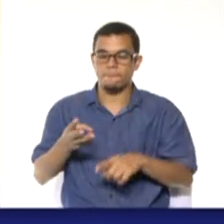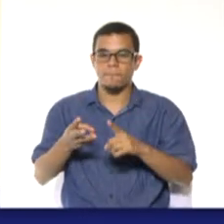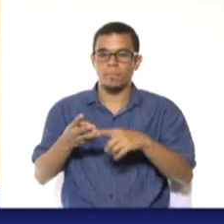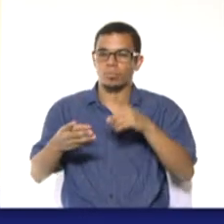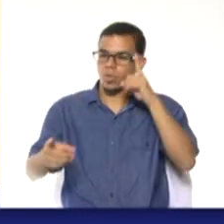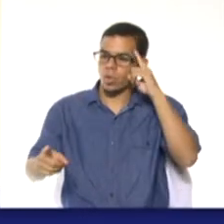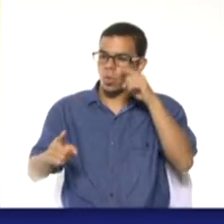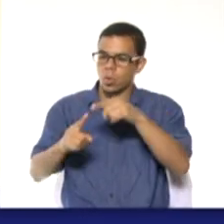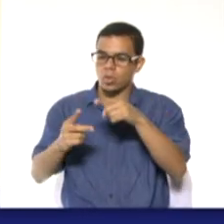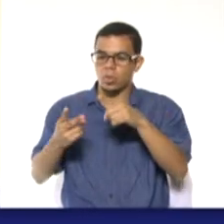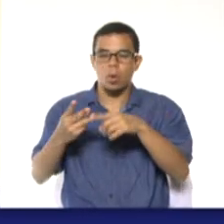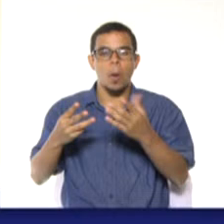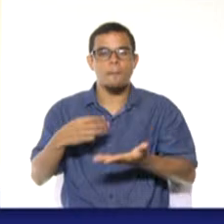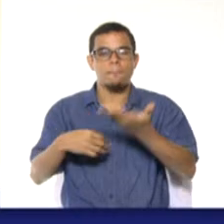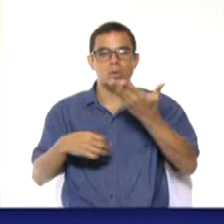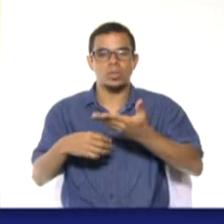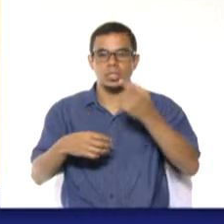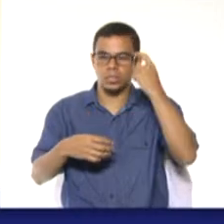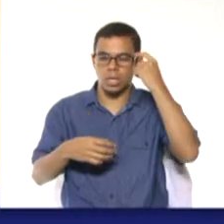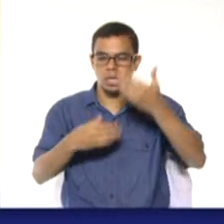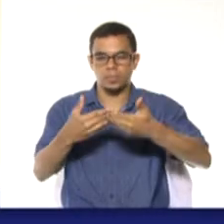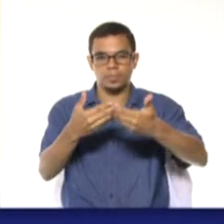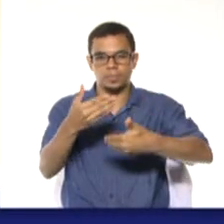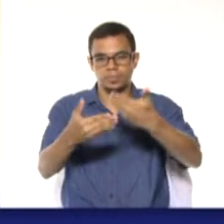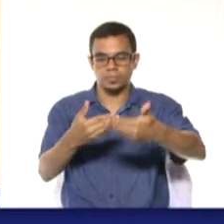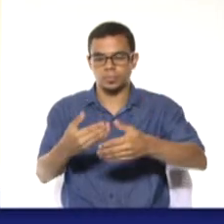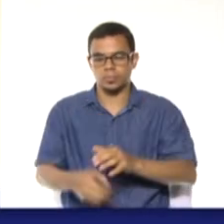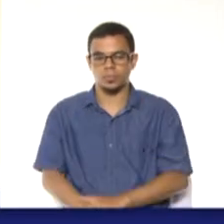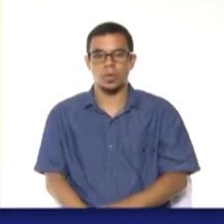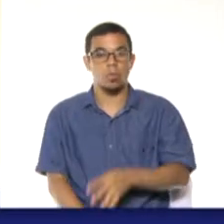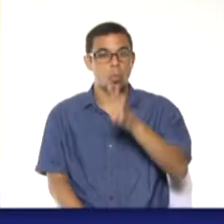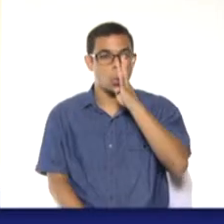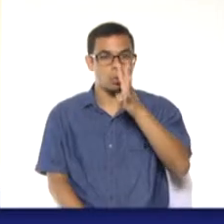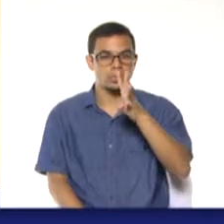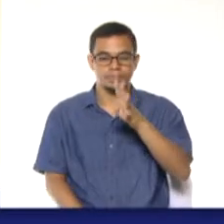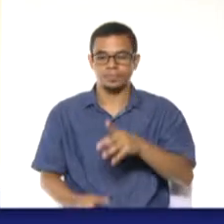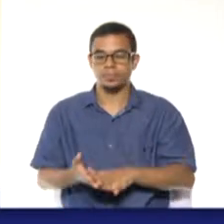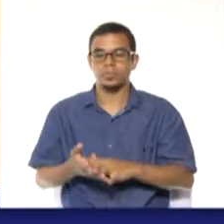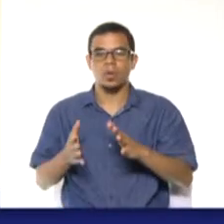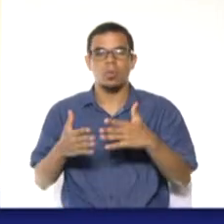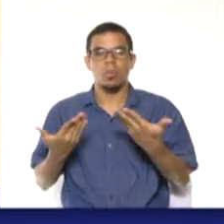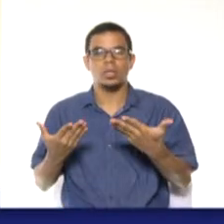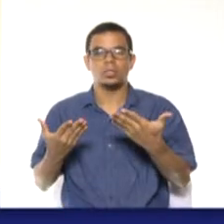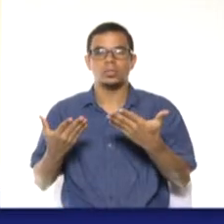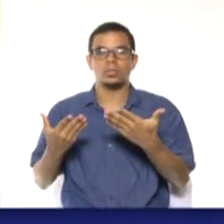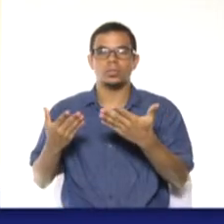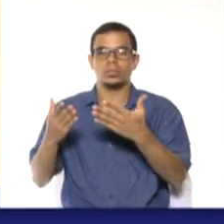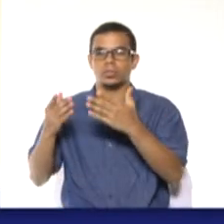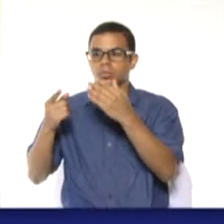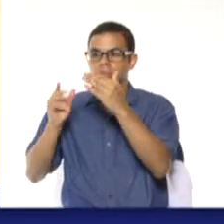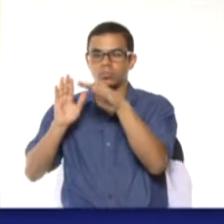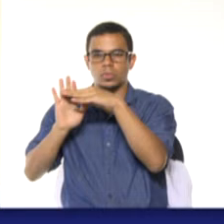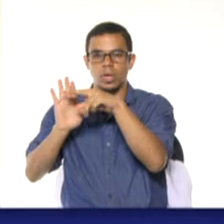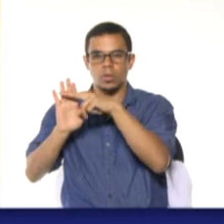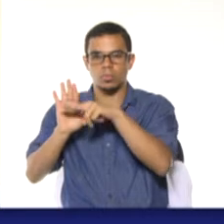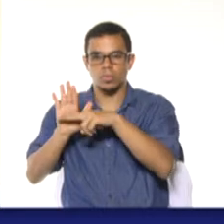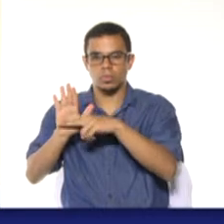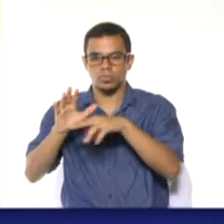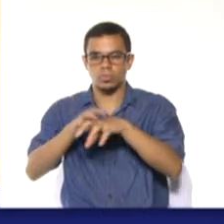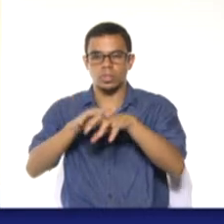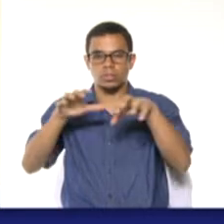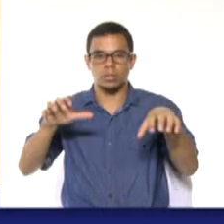química? ¿Qué importancia tienen las ecuaciones químicas y el reactivo limitante en la vida diaria? Y para quinto año, dibuje